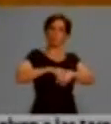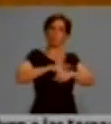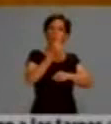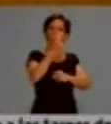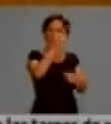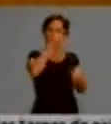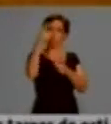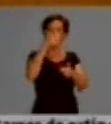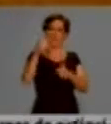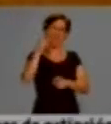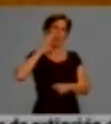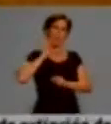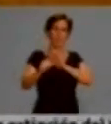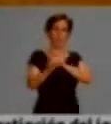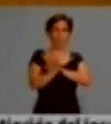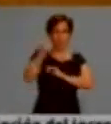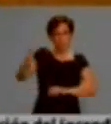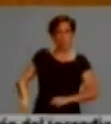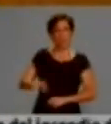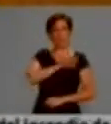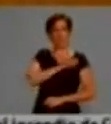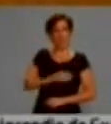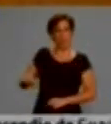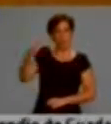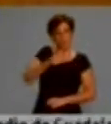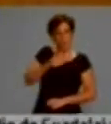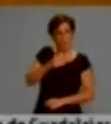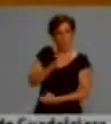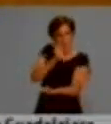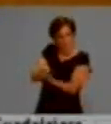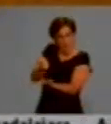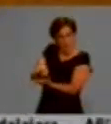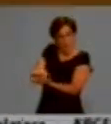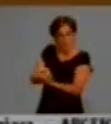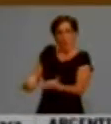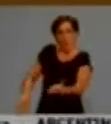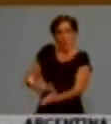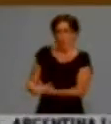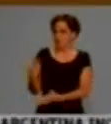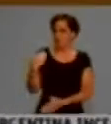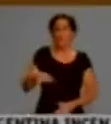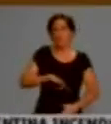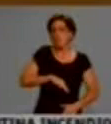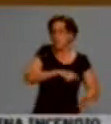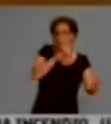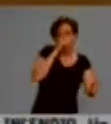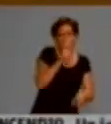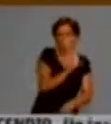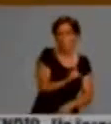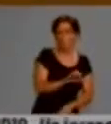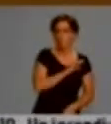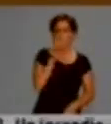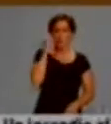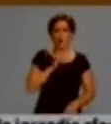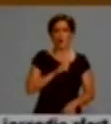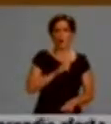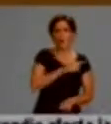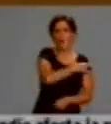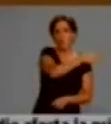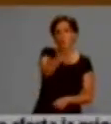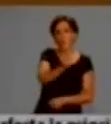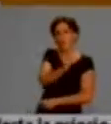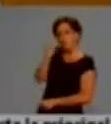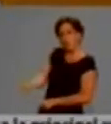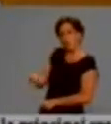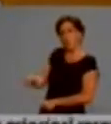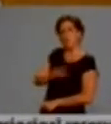Bárcenas, al que le han estado pagando hasta el mes de enero. ¿O no lo recuerda, señor Rajoy? ¿Qué le pagaban ustedes al